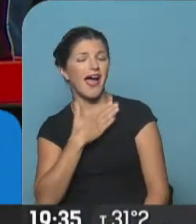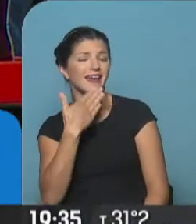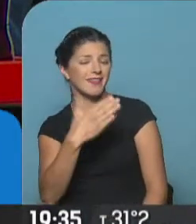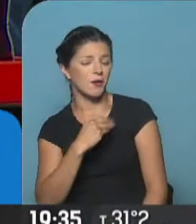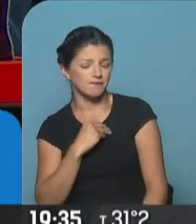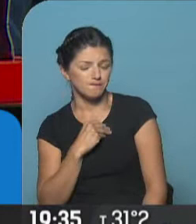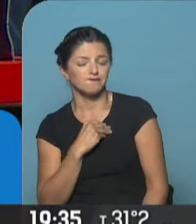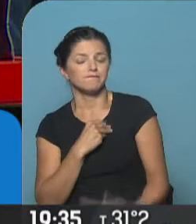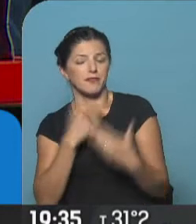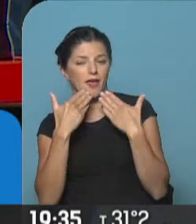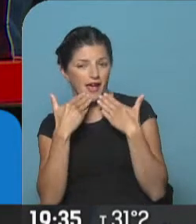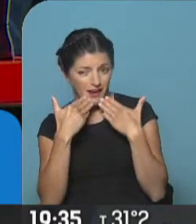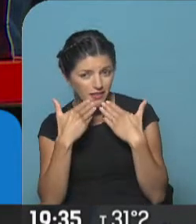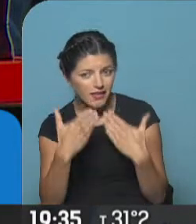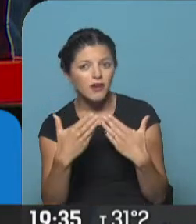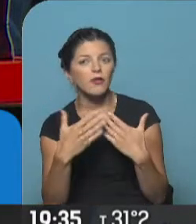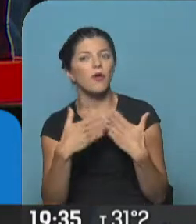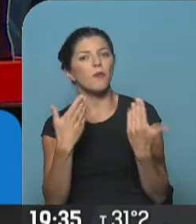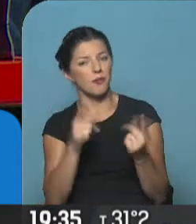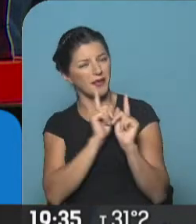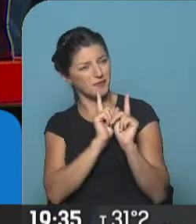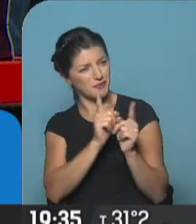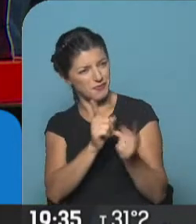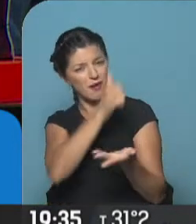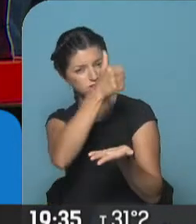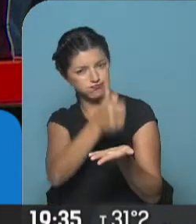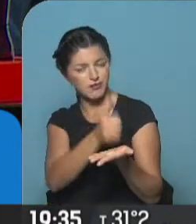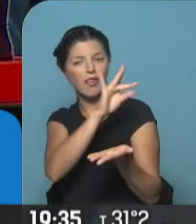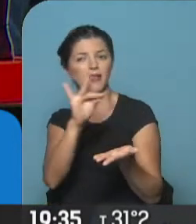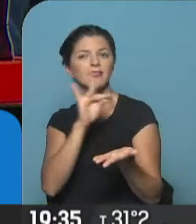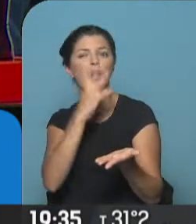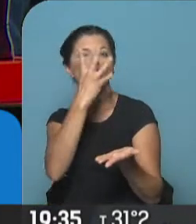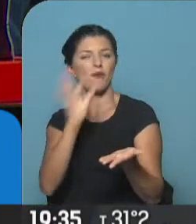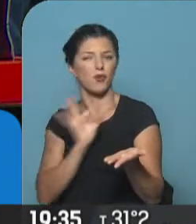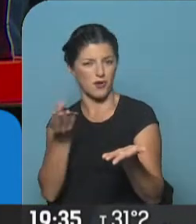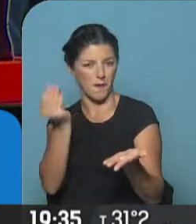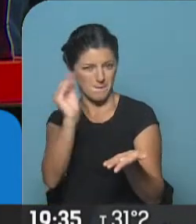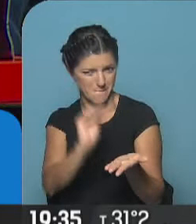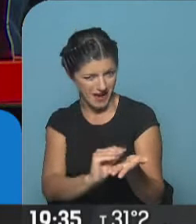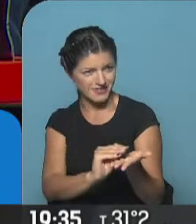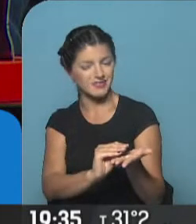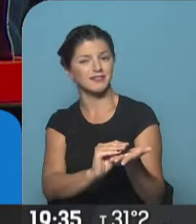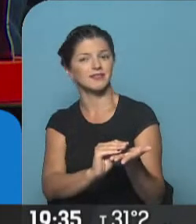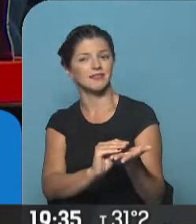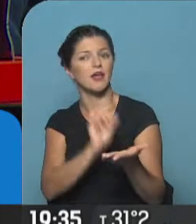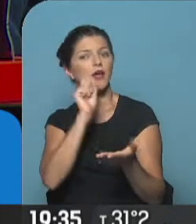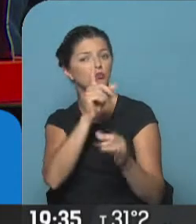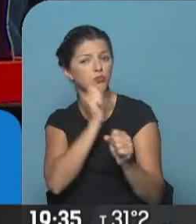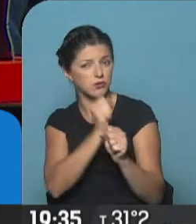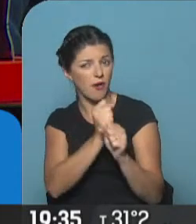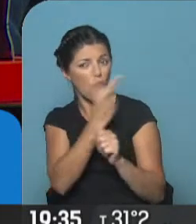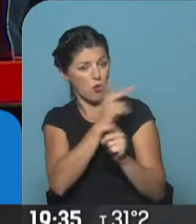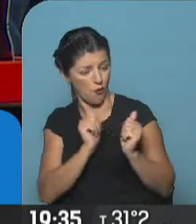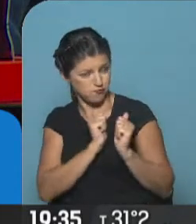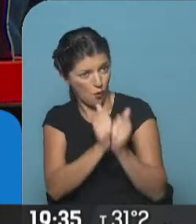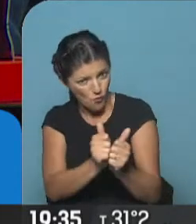que podamos disfrutarte, tenerte en estos próximos 4 años en el trabajo que estamos emprendiendo